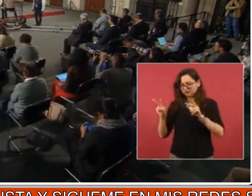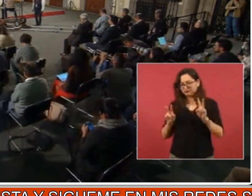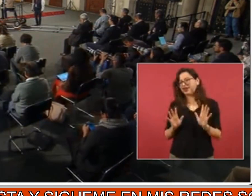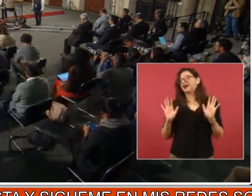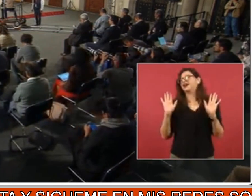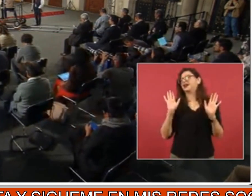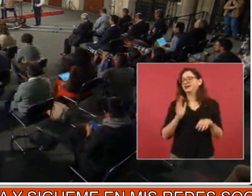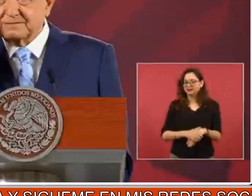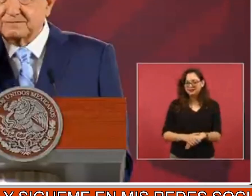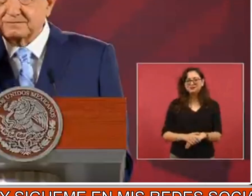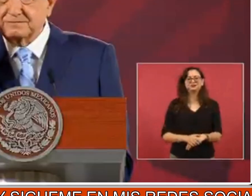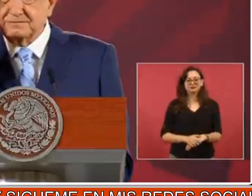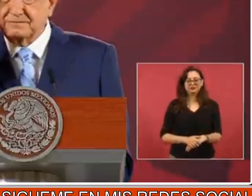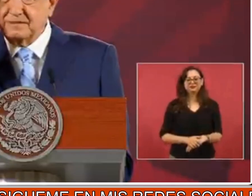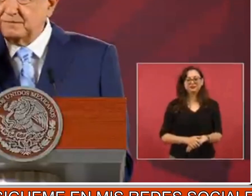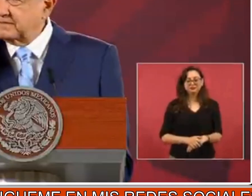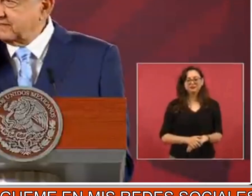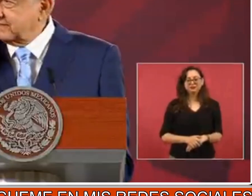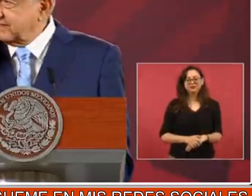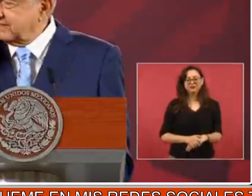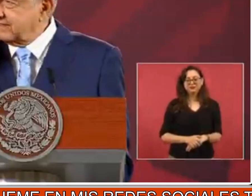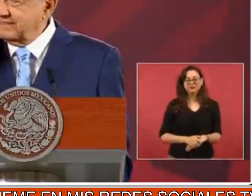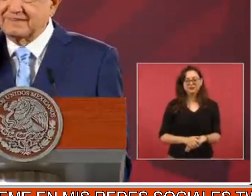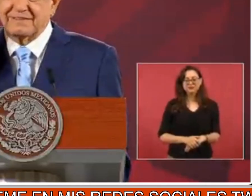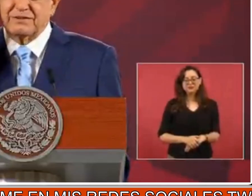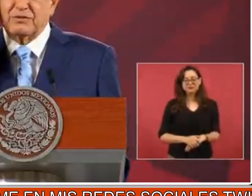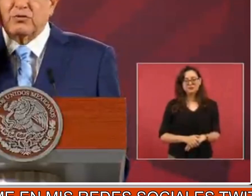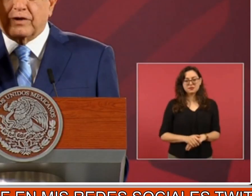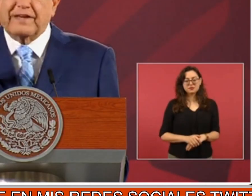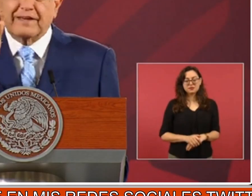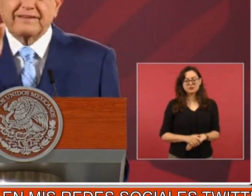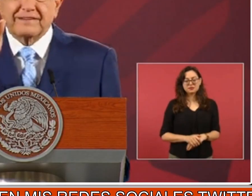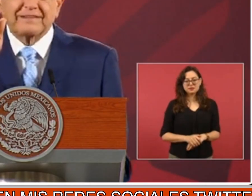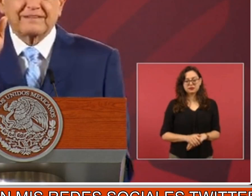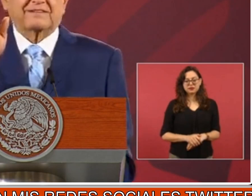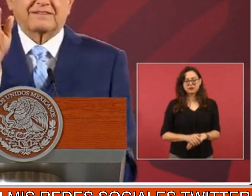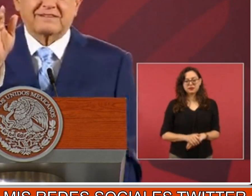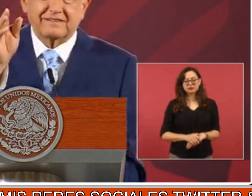Miren, a ver si tienes ahí lo que